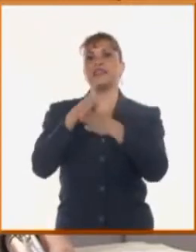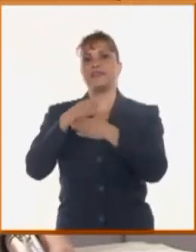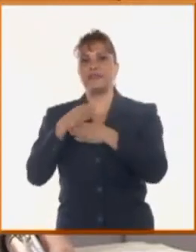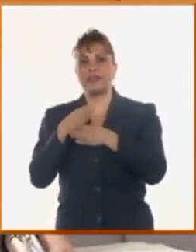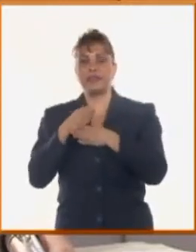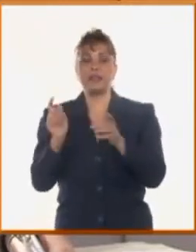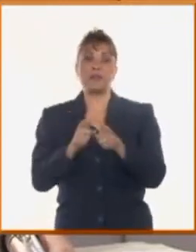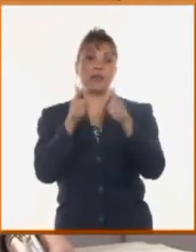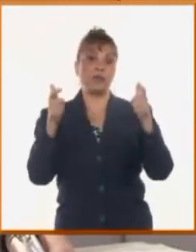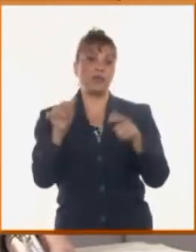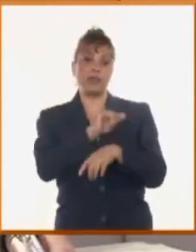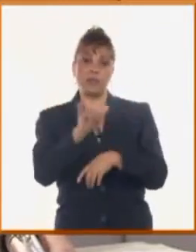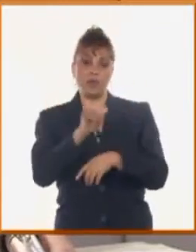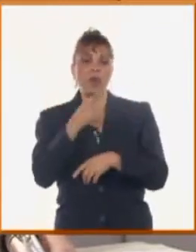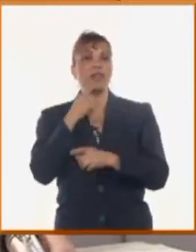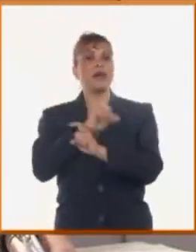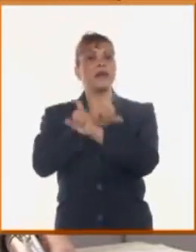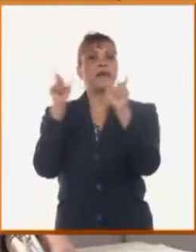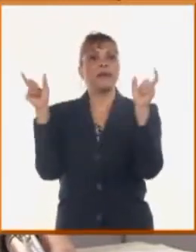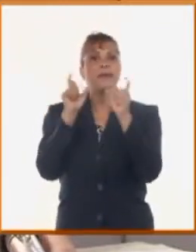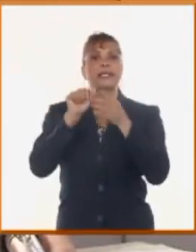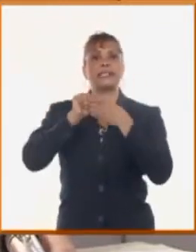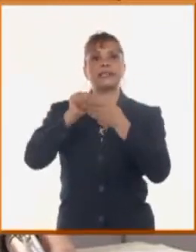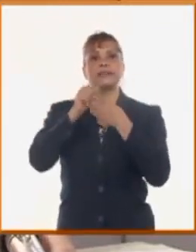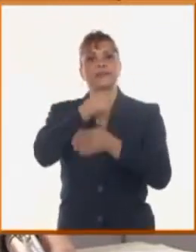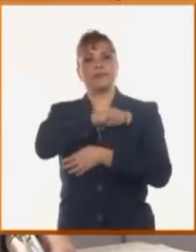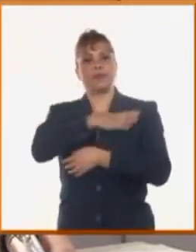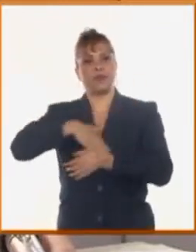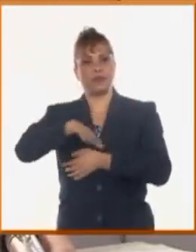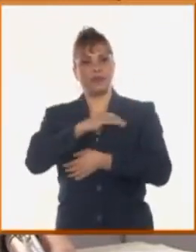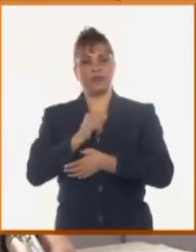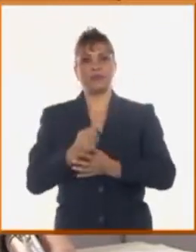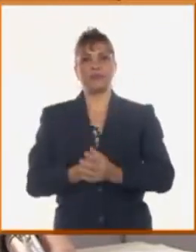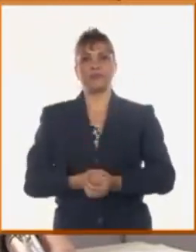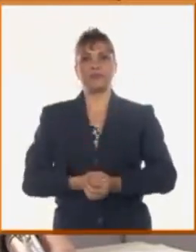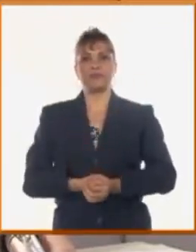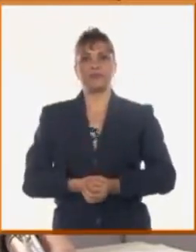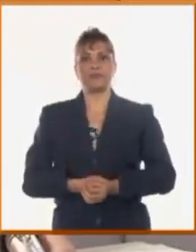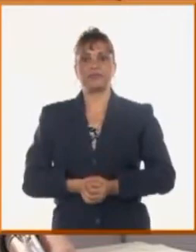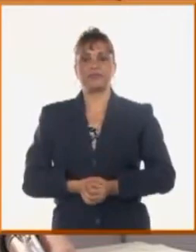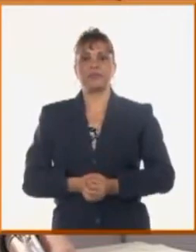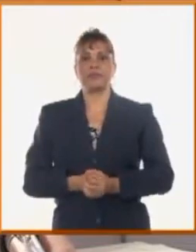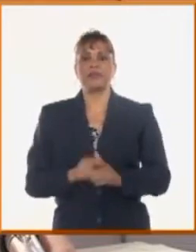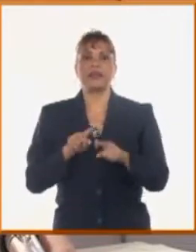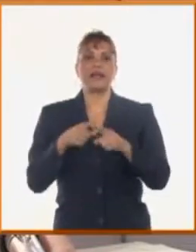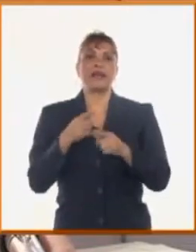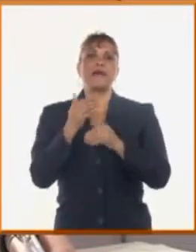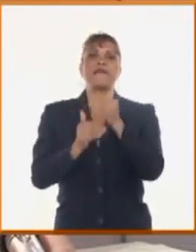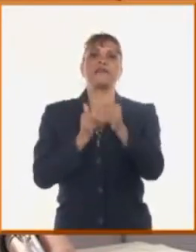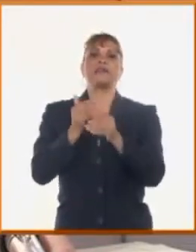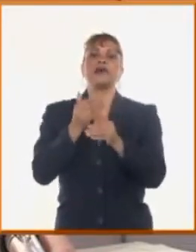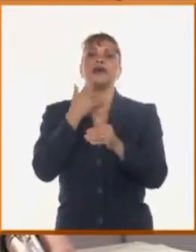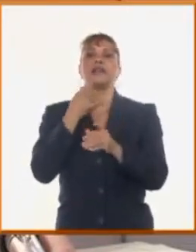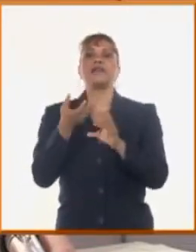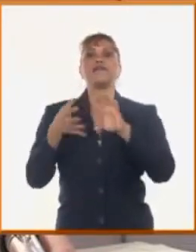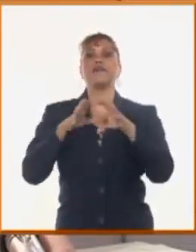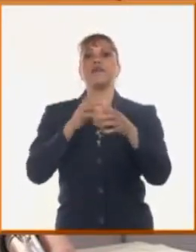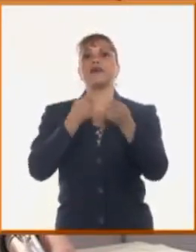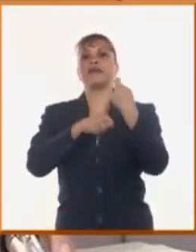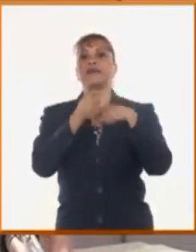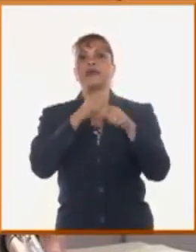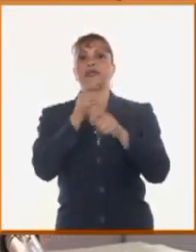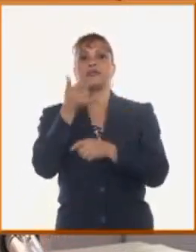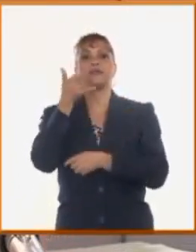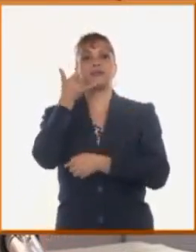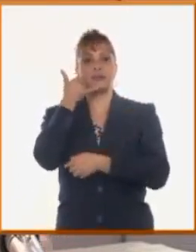que también tenían su impacto en el servicio de la población. Creo que hablar de las ventajas del comercio electrónico es interesante, aunque conocemos